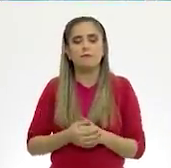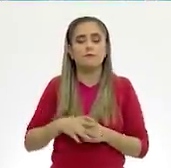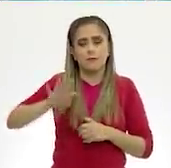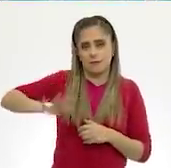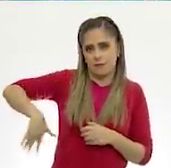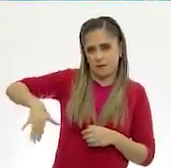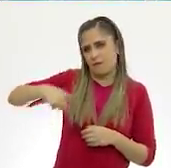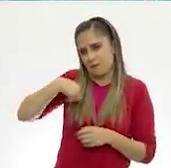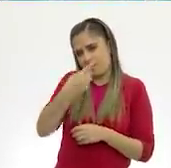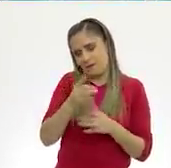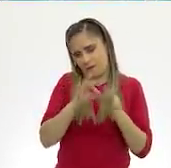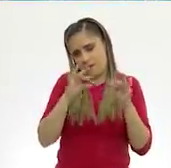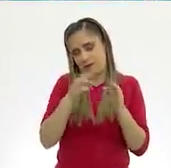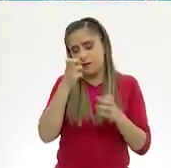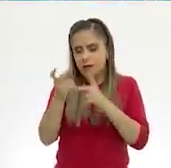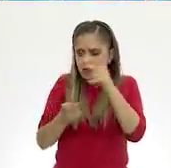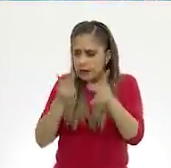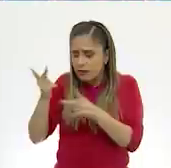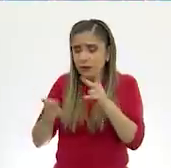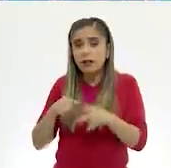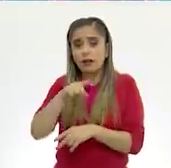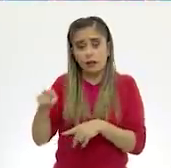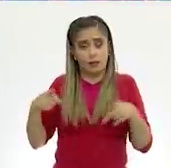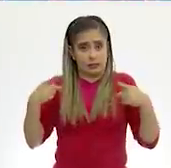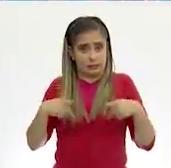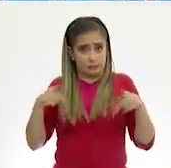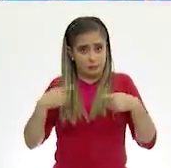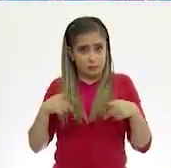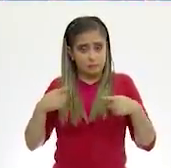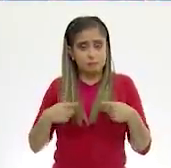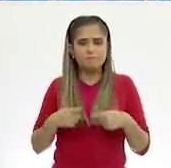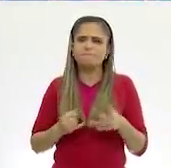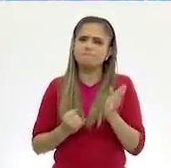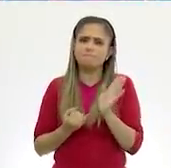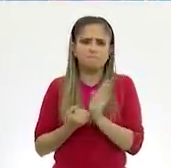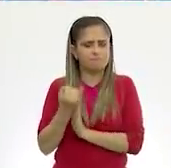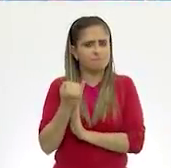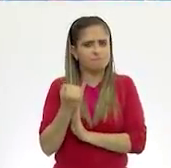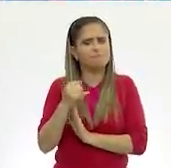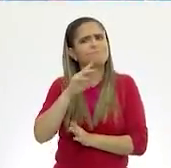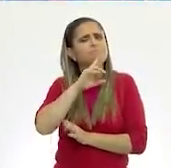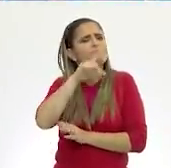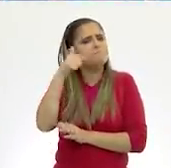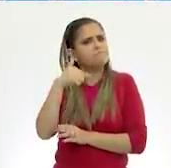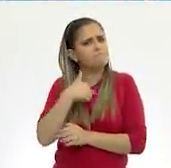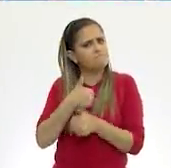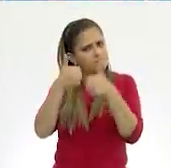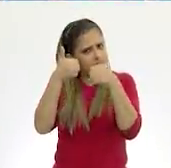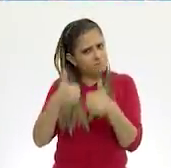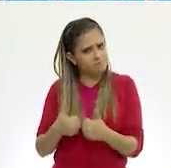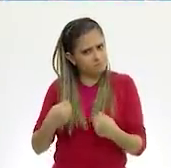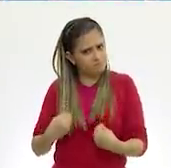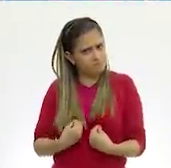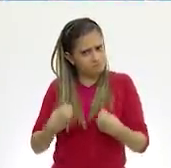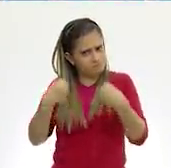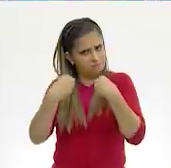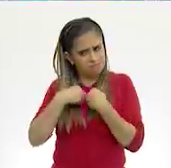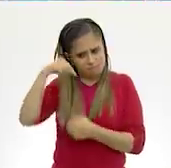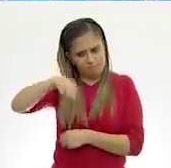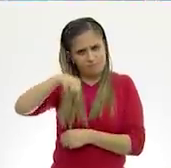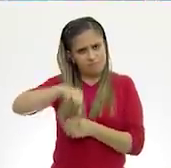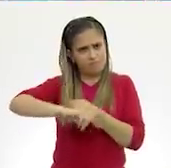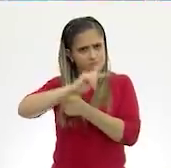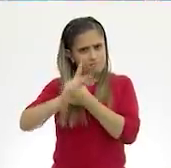anteriormente, las personas que migran y deciden quedarse a vivir de forma permanente en un